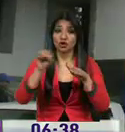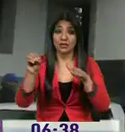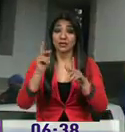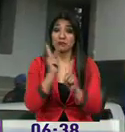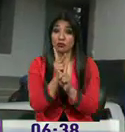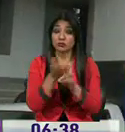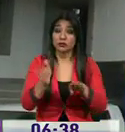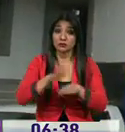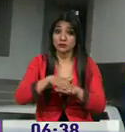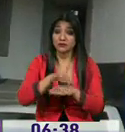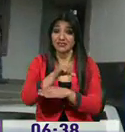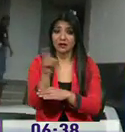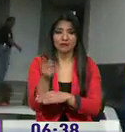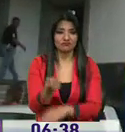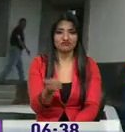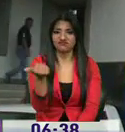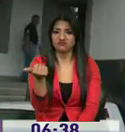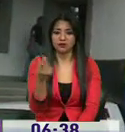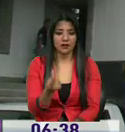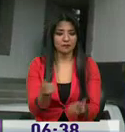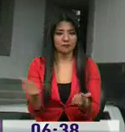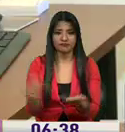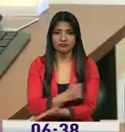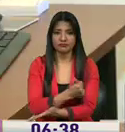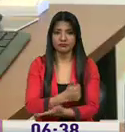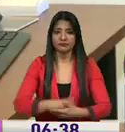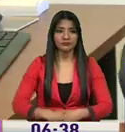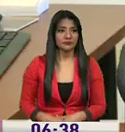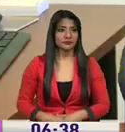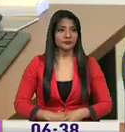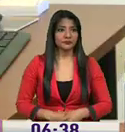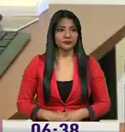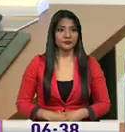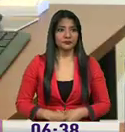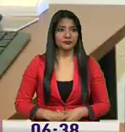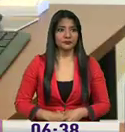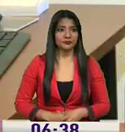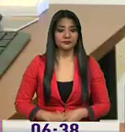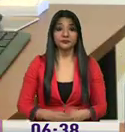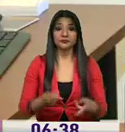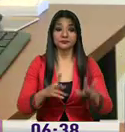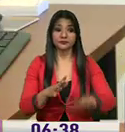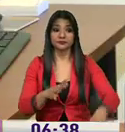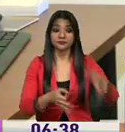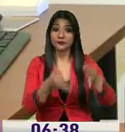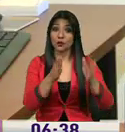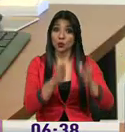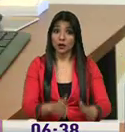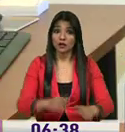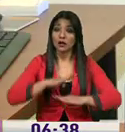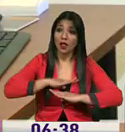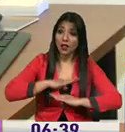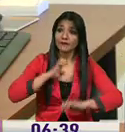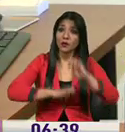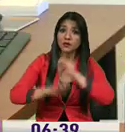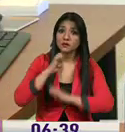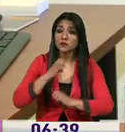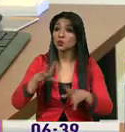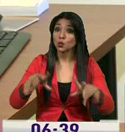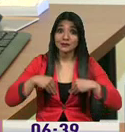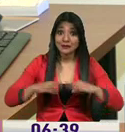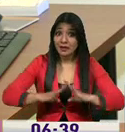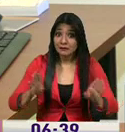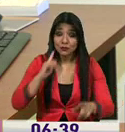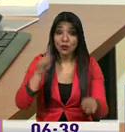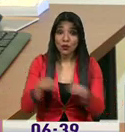100, automáticamente quedarán fuera. Además, los señores evaluados, si no están satisfechos con nuestra evaluación, una vez